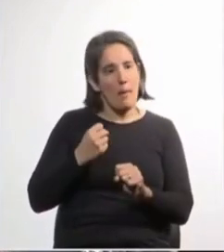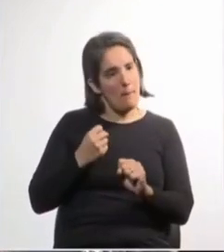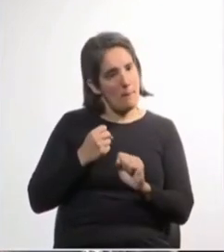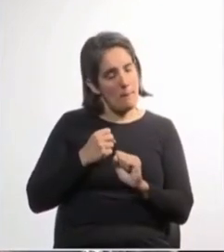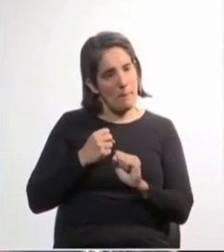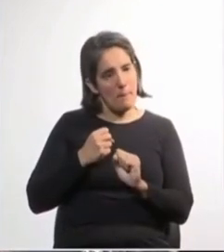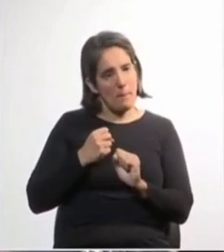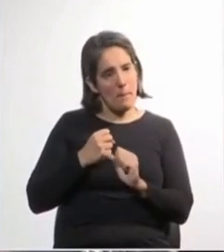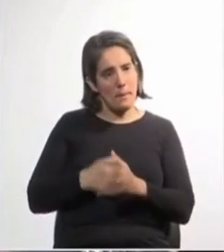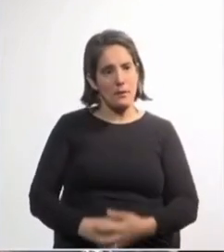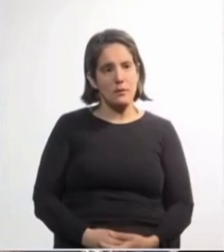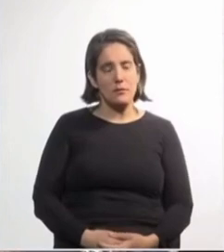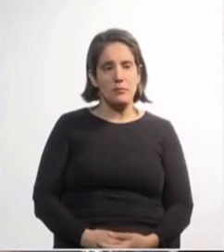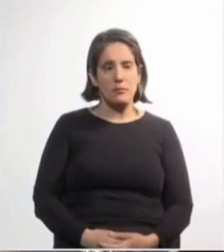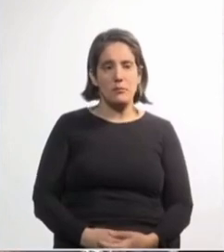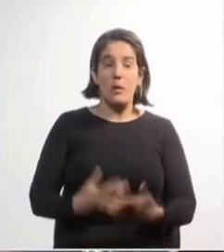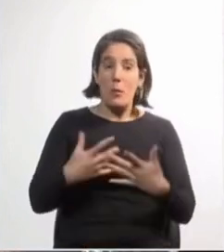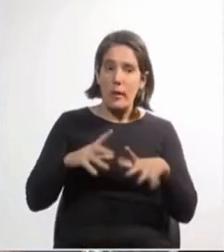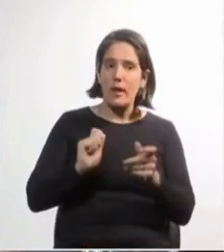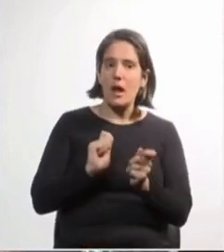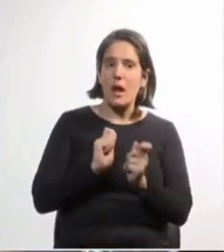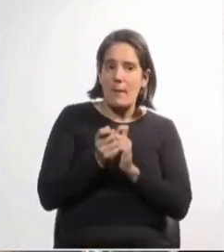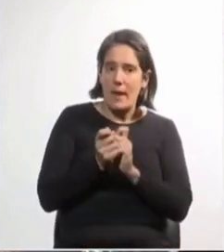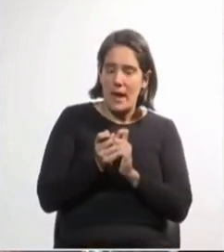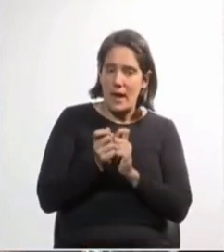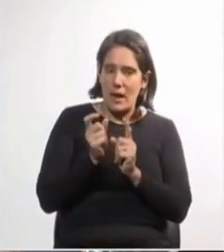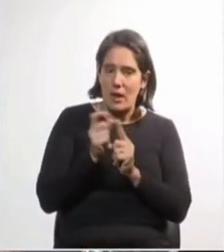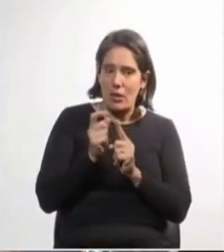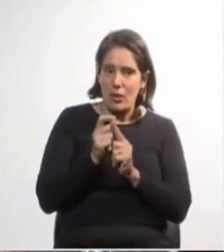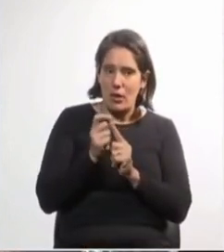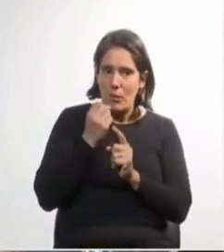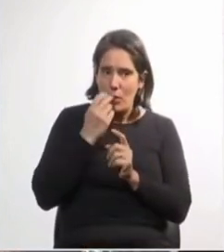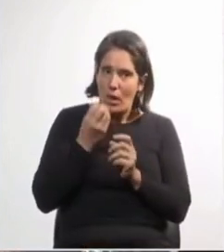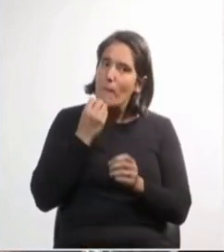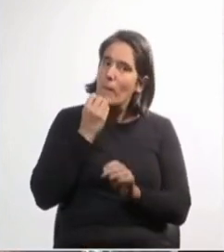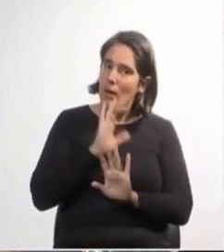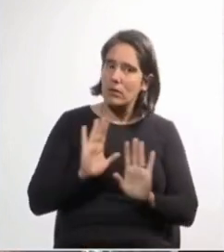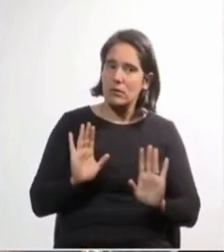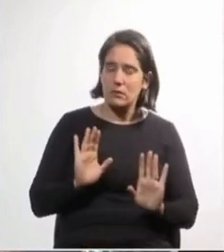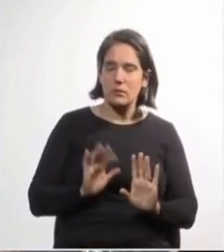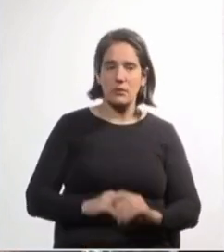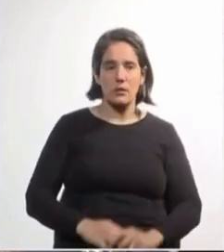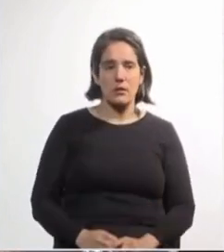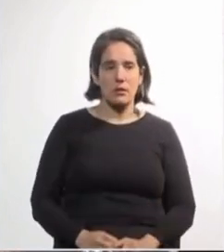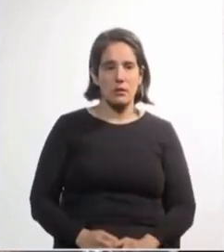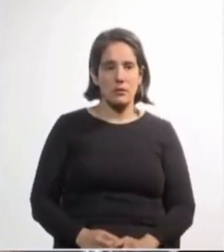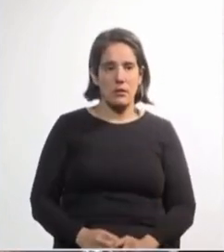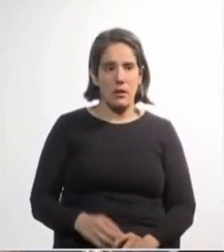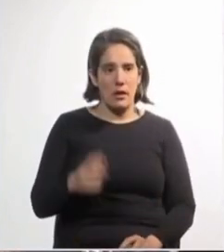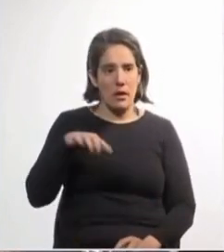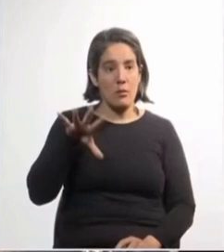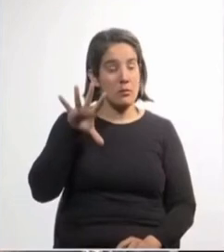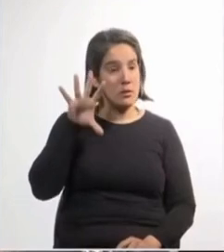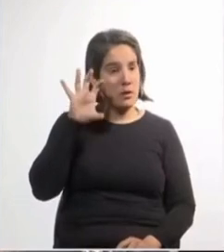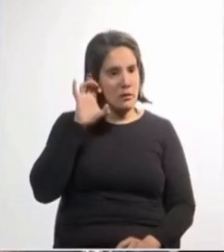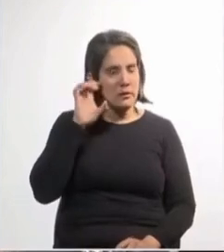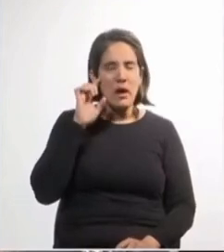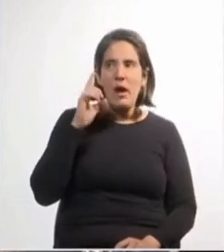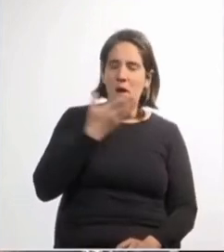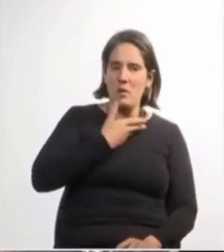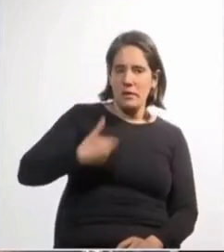permitir que el tipo de cambio volviera a niveles más razonables. Hemos escuchado de parte del